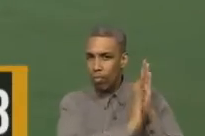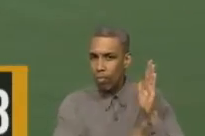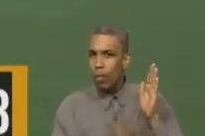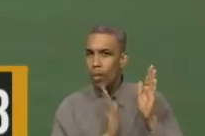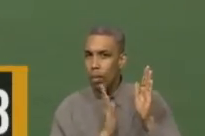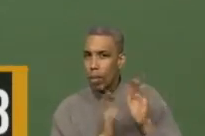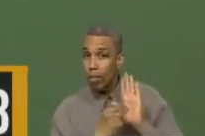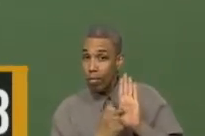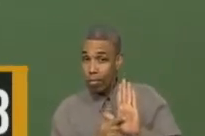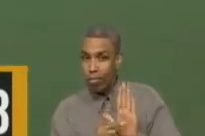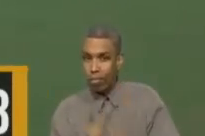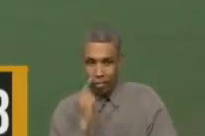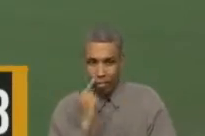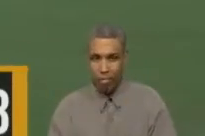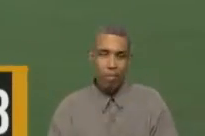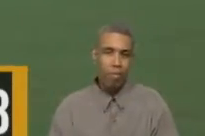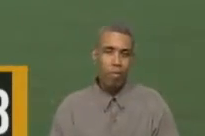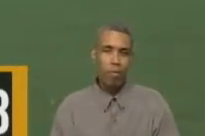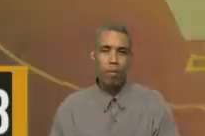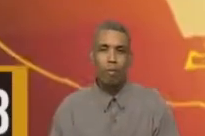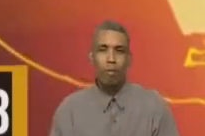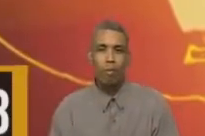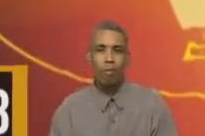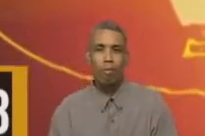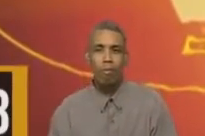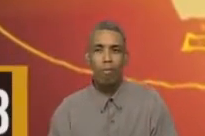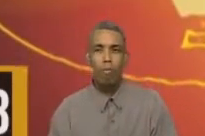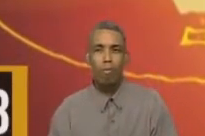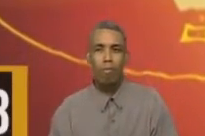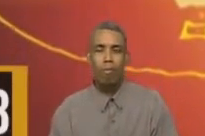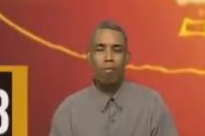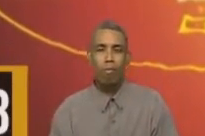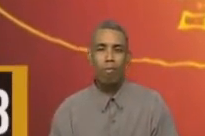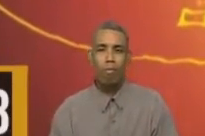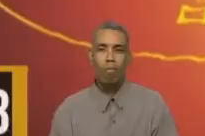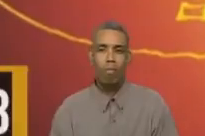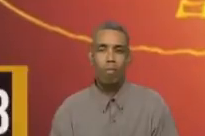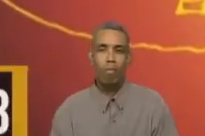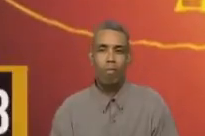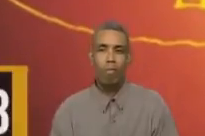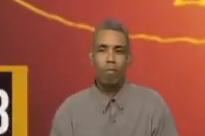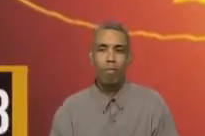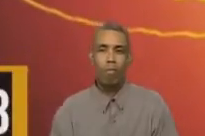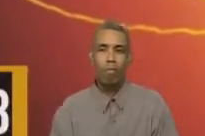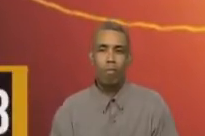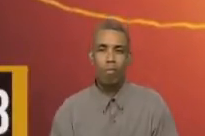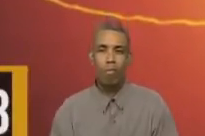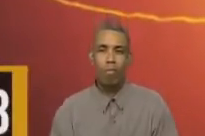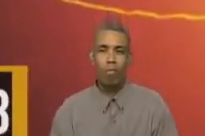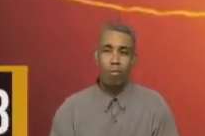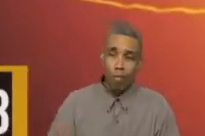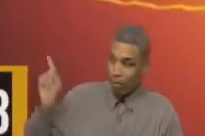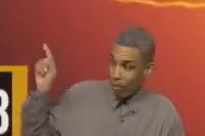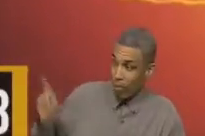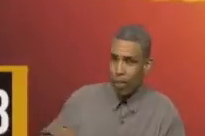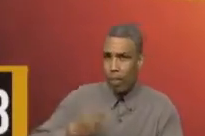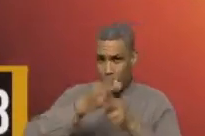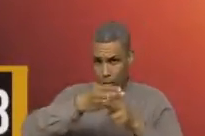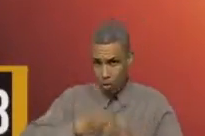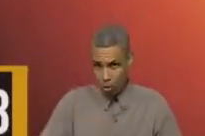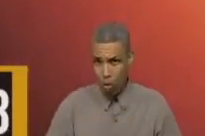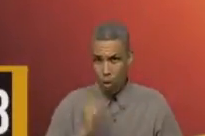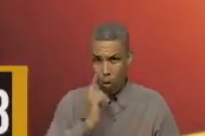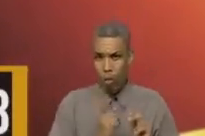jugadores que continúan con el equipo de la ciudad. Pierre Graziani, Cristian Baldovino, David Valencia, Luciano Espina,